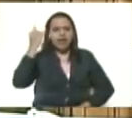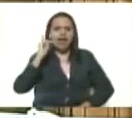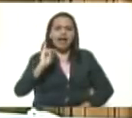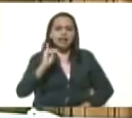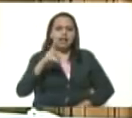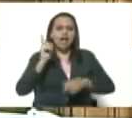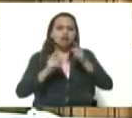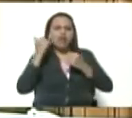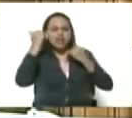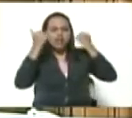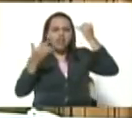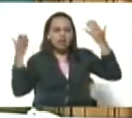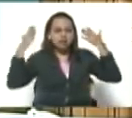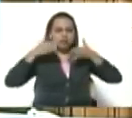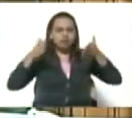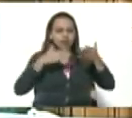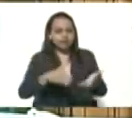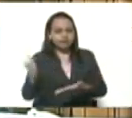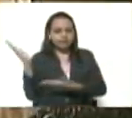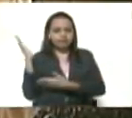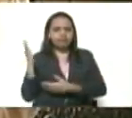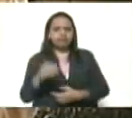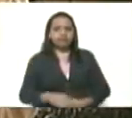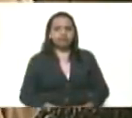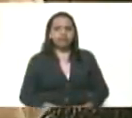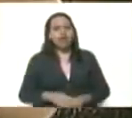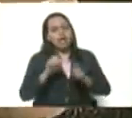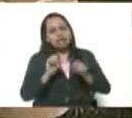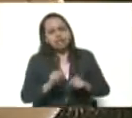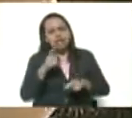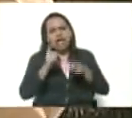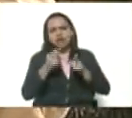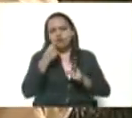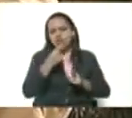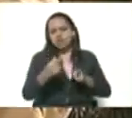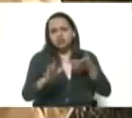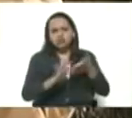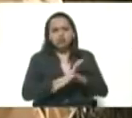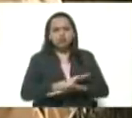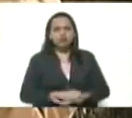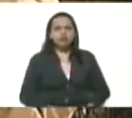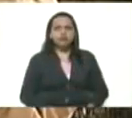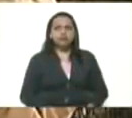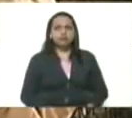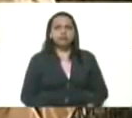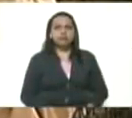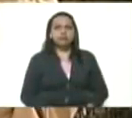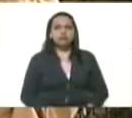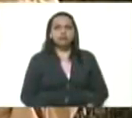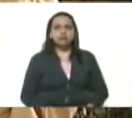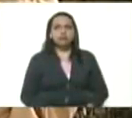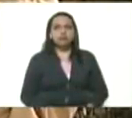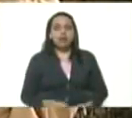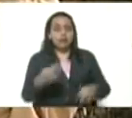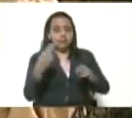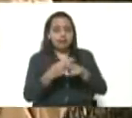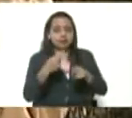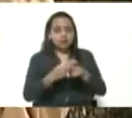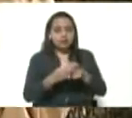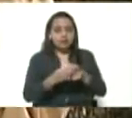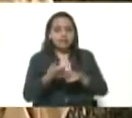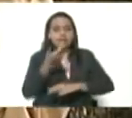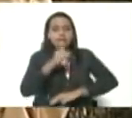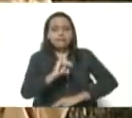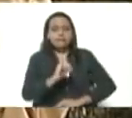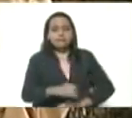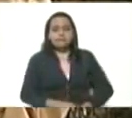conjunto de ideas y recomendaciones. Adelante. Más bien un comentario, presidente, acerca de lo tremendamente peligroso que